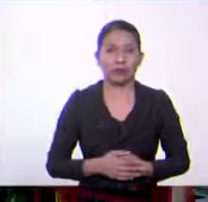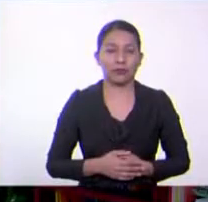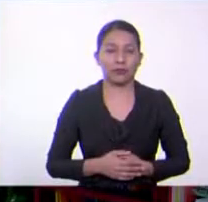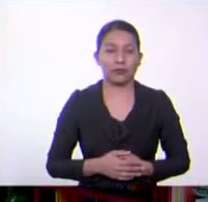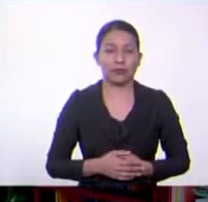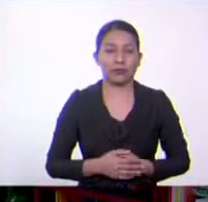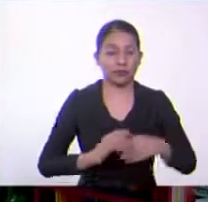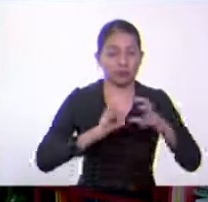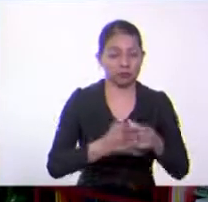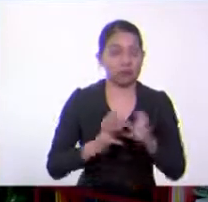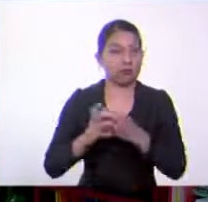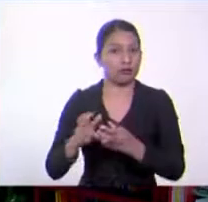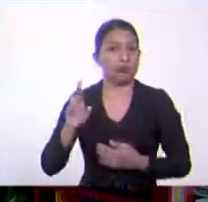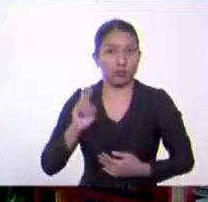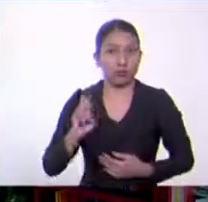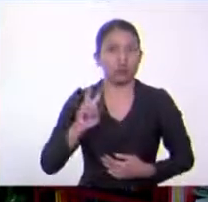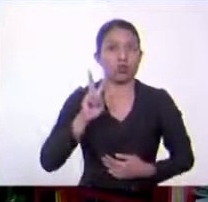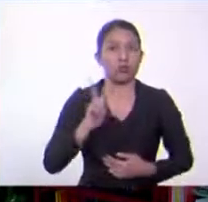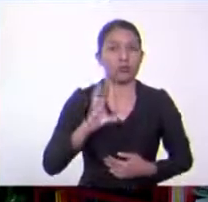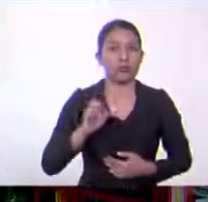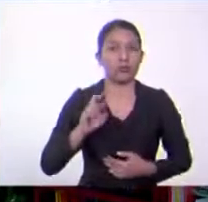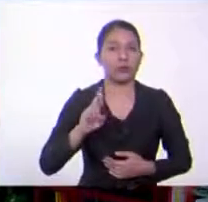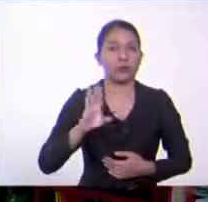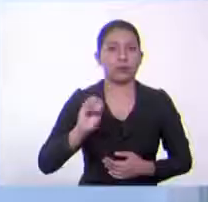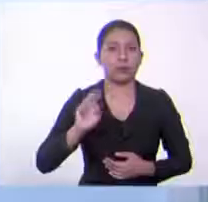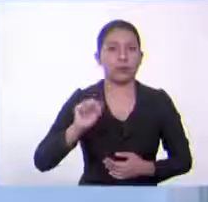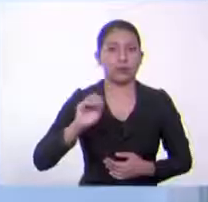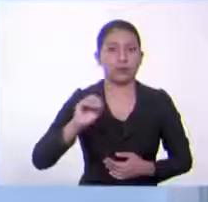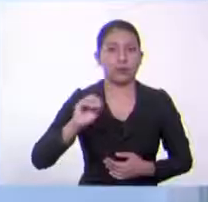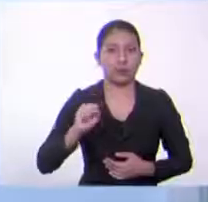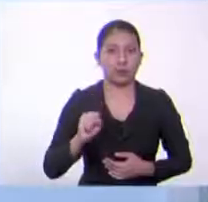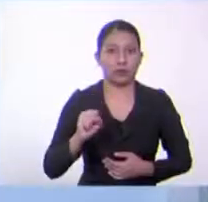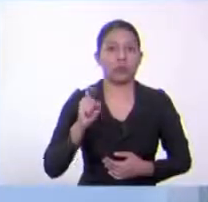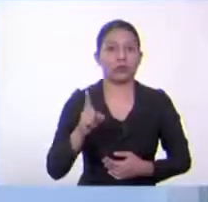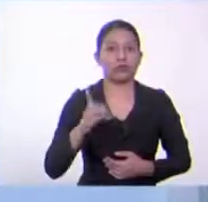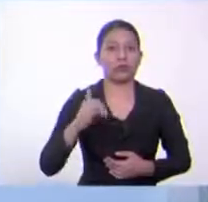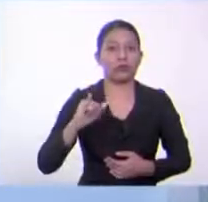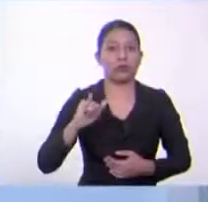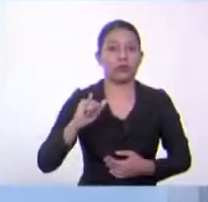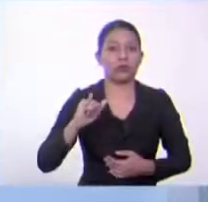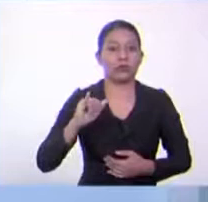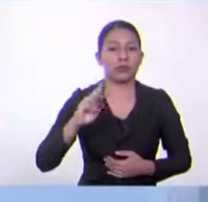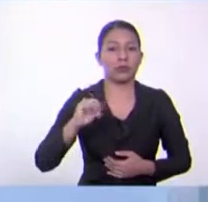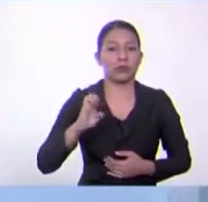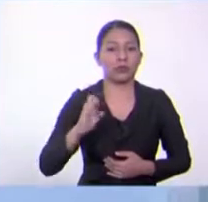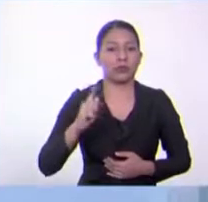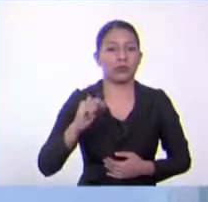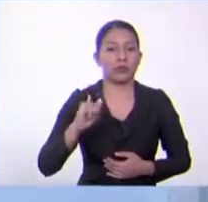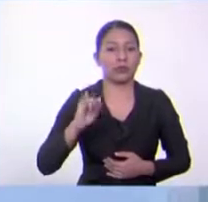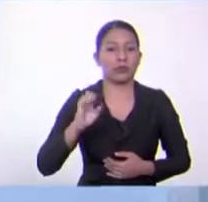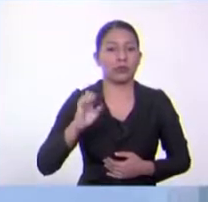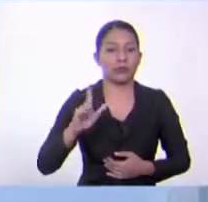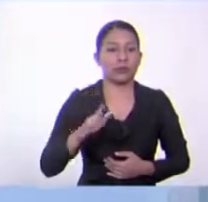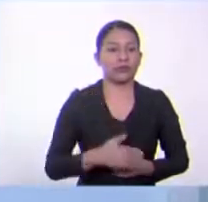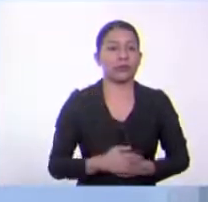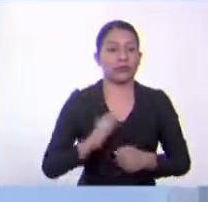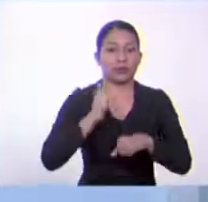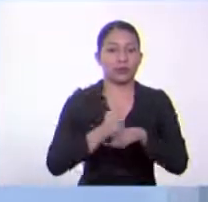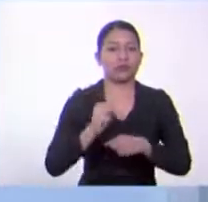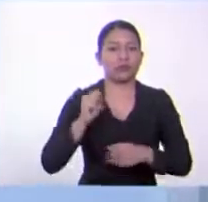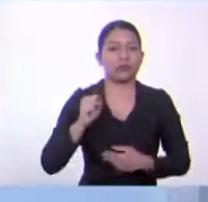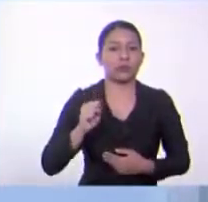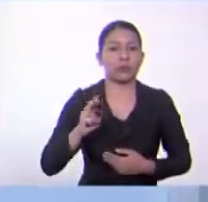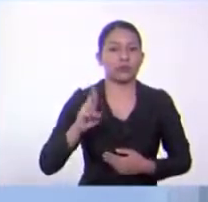los grupos R de 2 carbonos, por tanto es dimetil y se le coloca la terminación